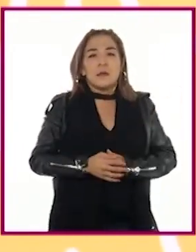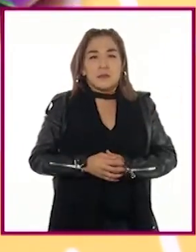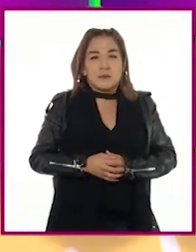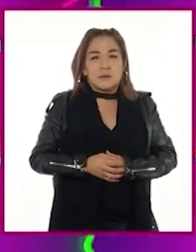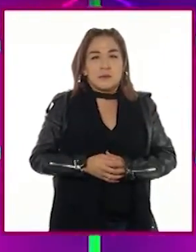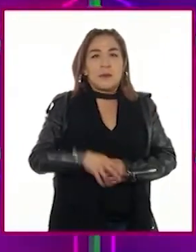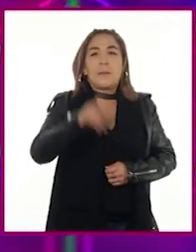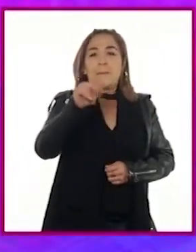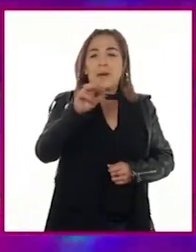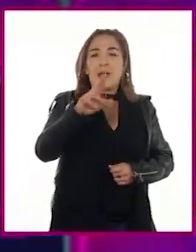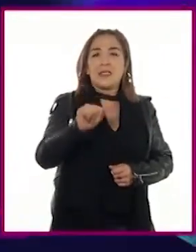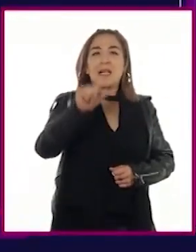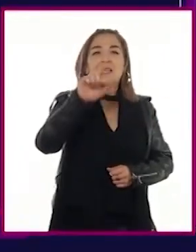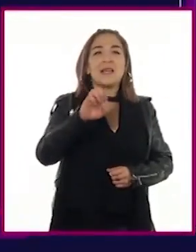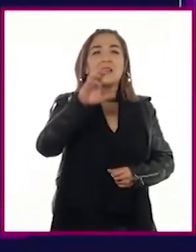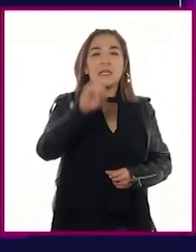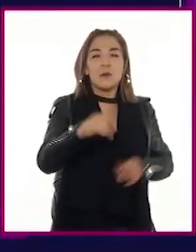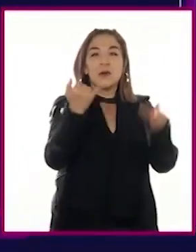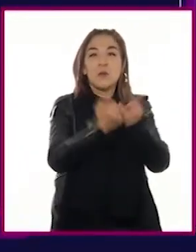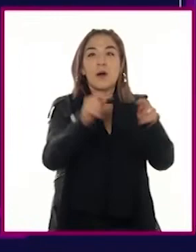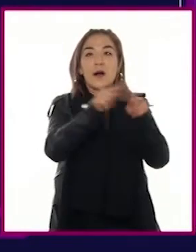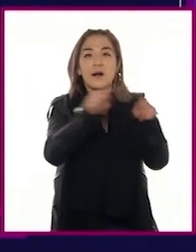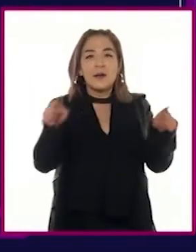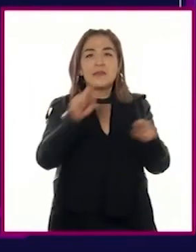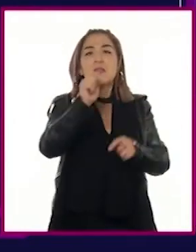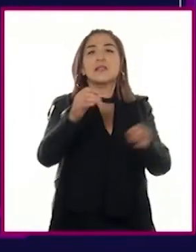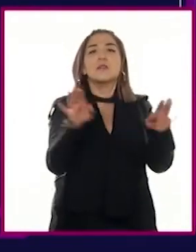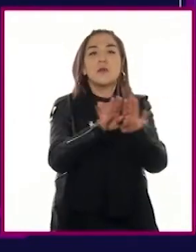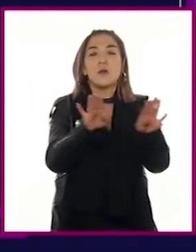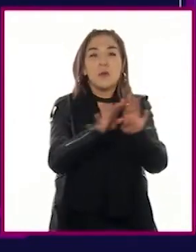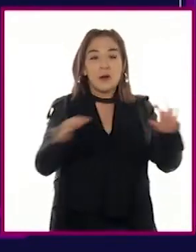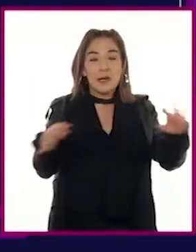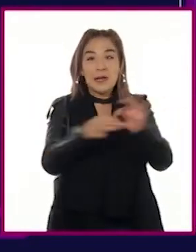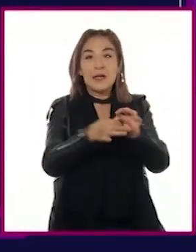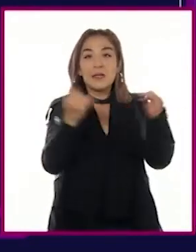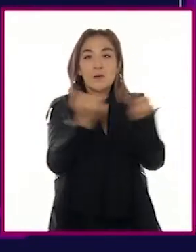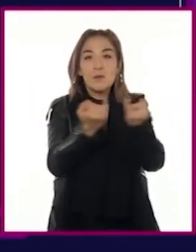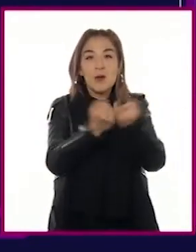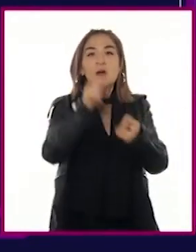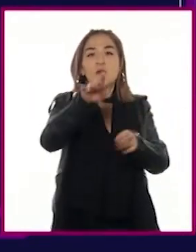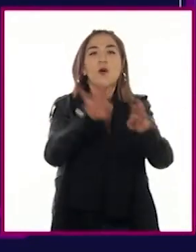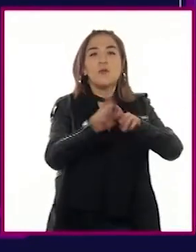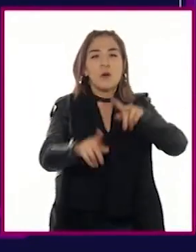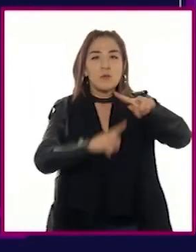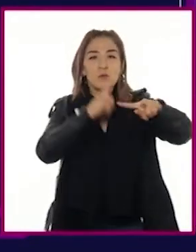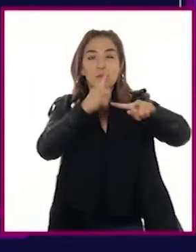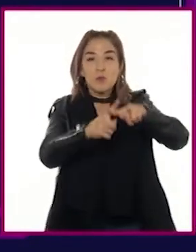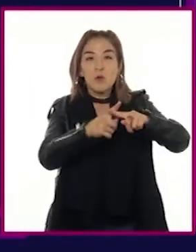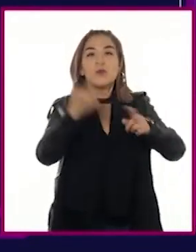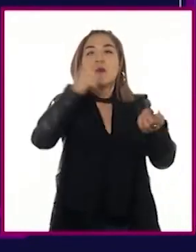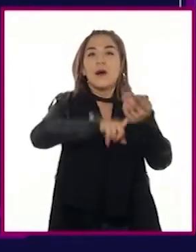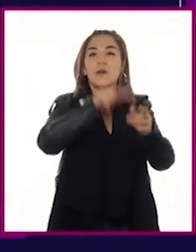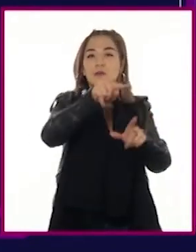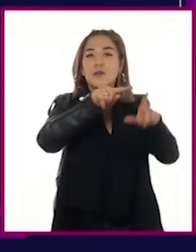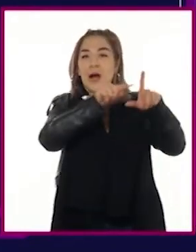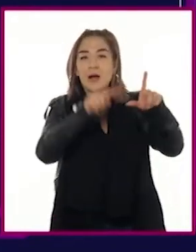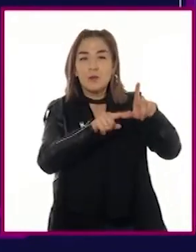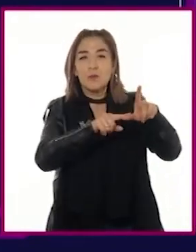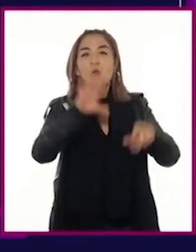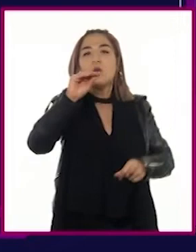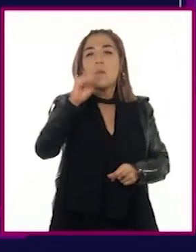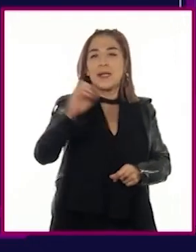y paralelismo. Dos rectas son perpendiculares si su intersección genera ángulos rectos de 90